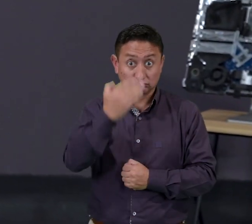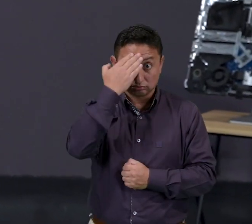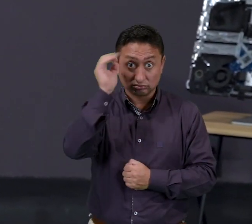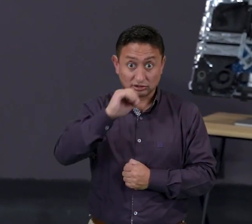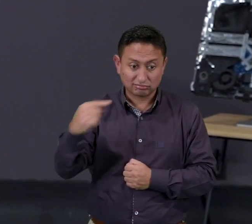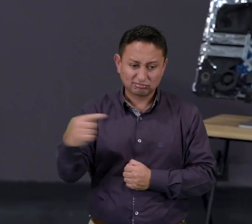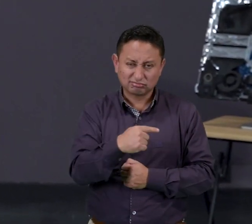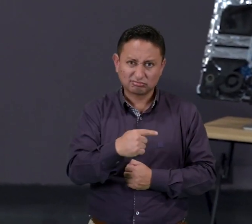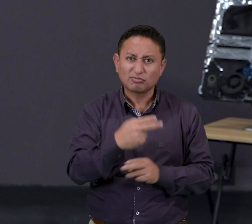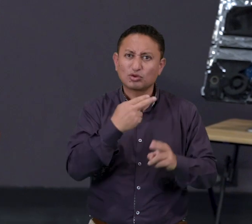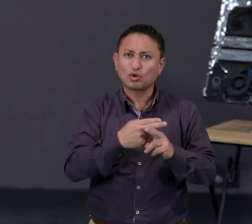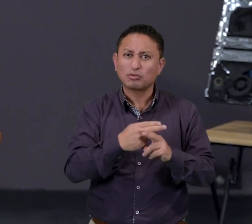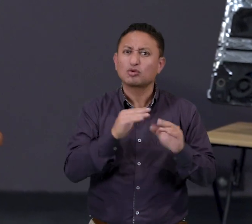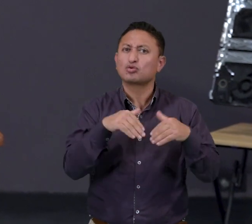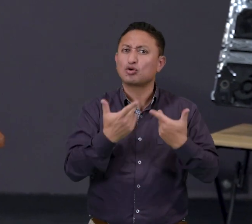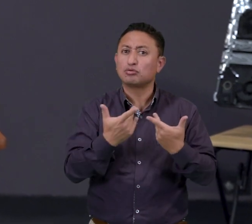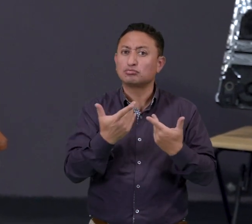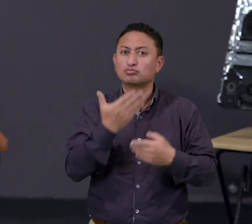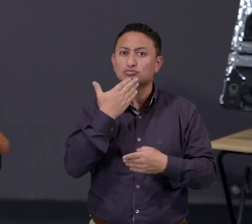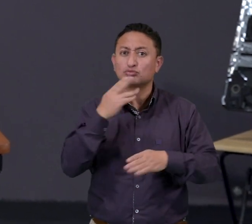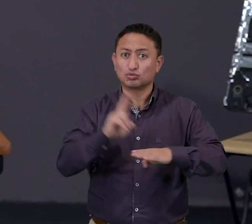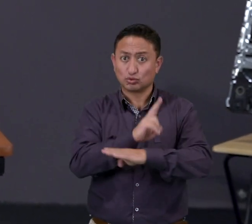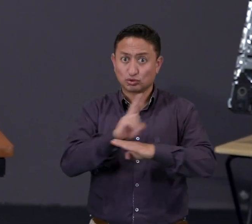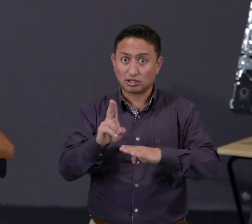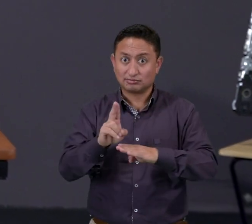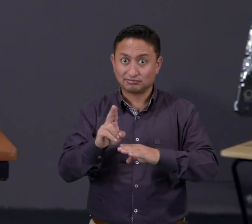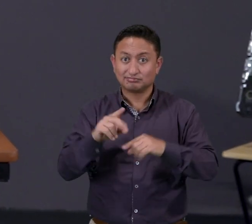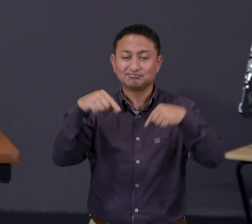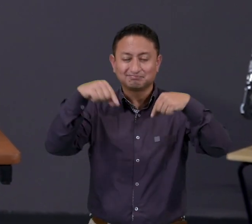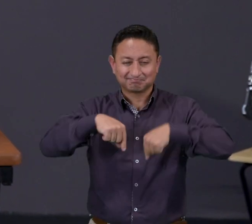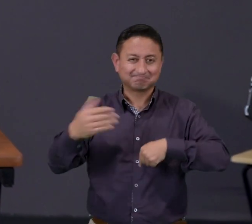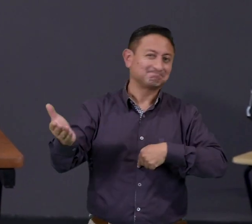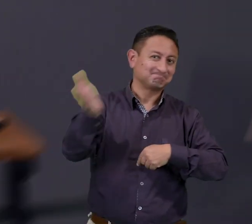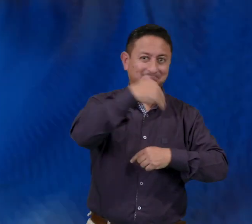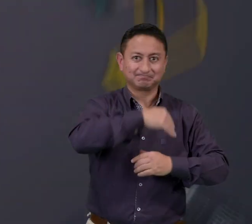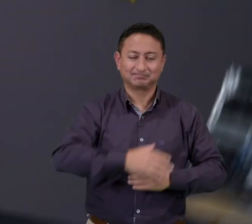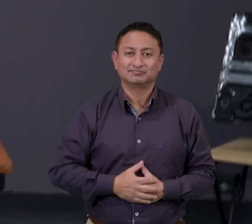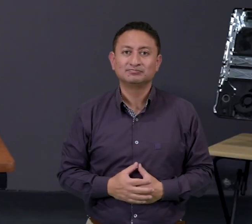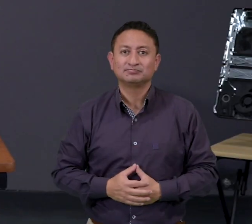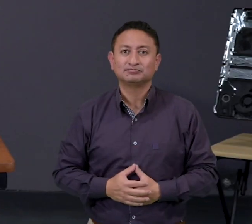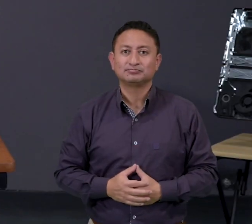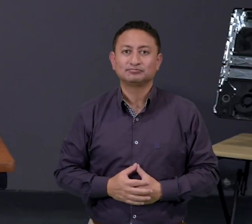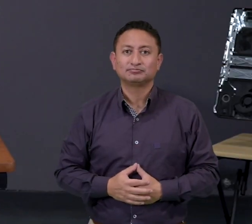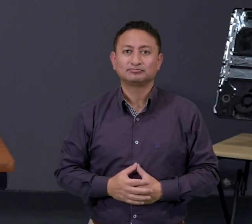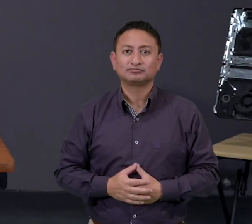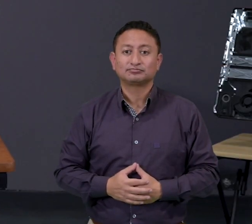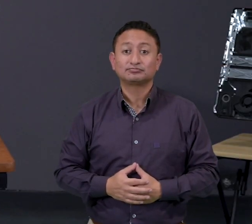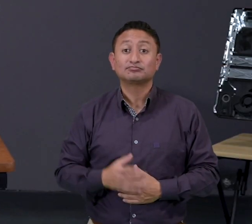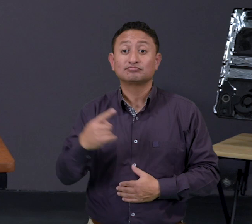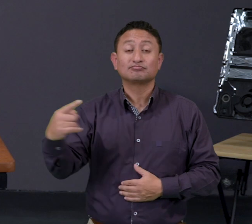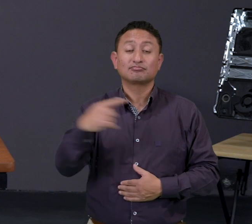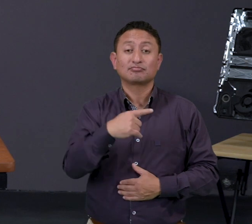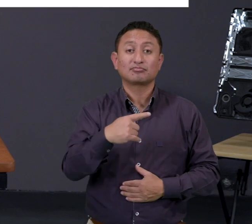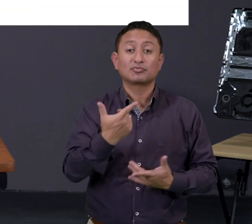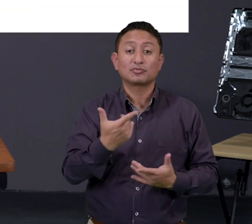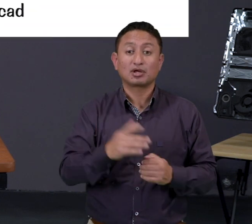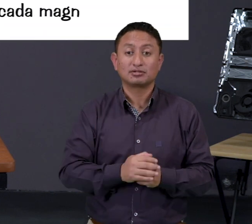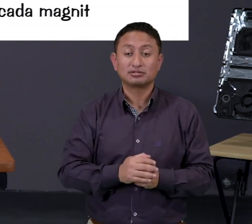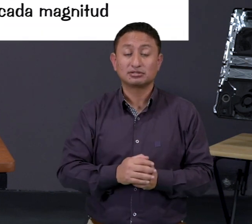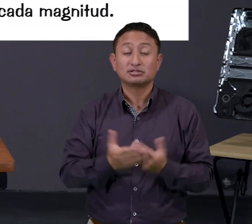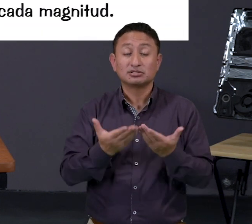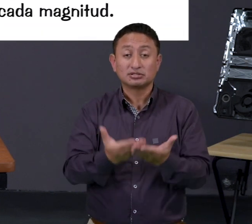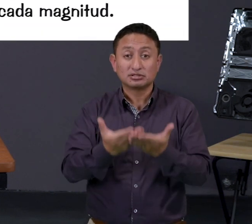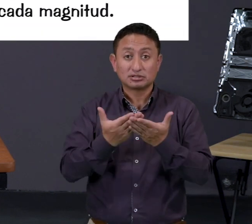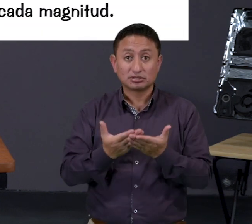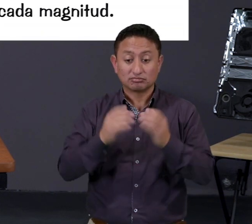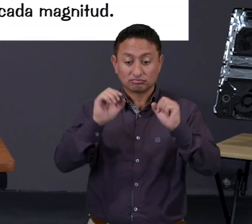cuál es este instrumento y cómo se utiliza en electricidad? Acompáñenme. Denominaremos aparato de medida al dispositivo